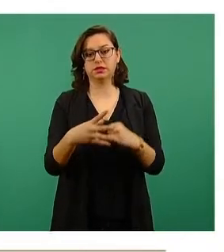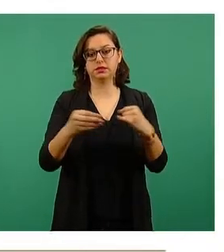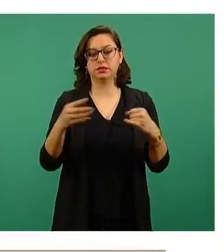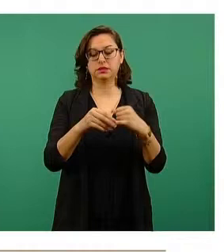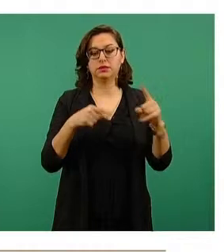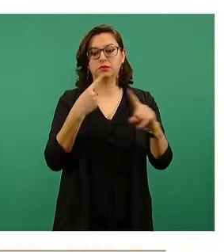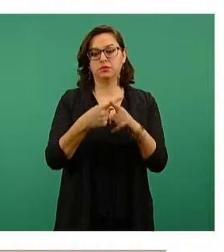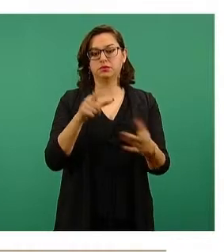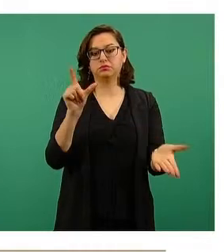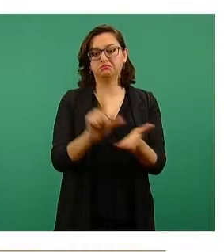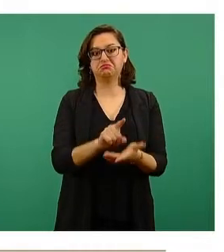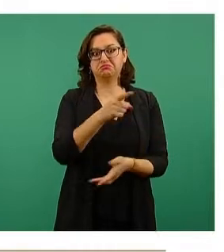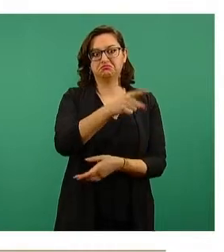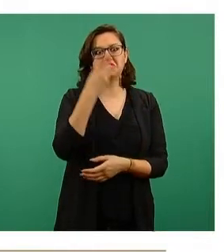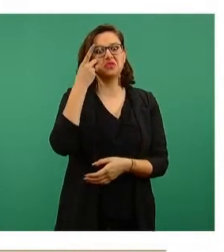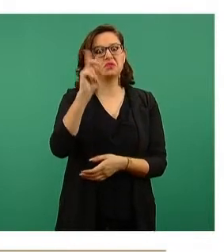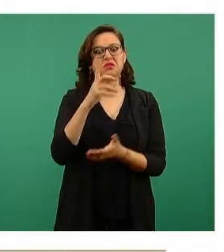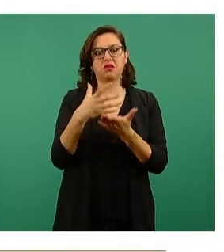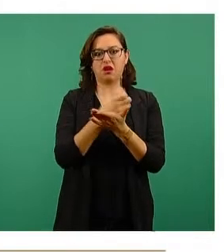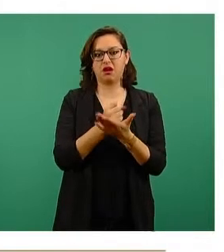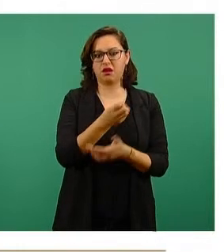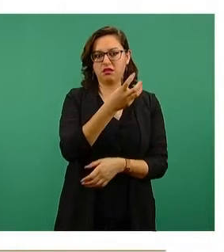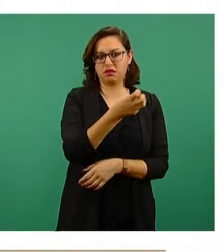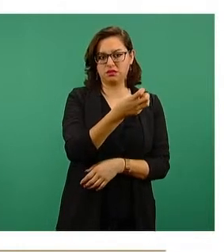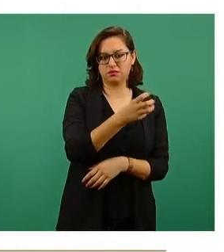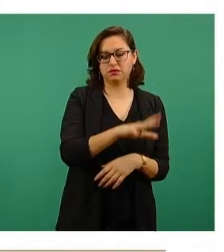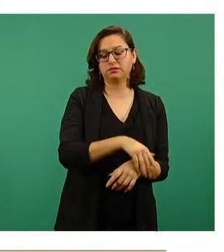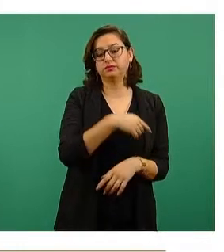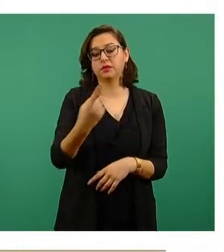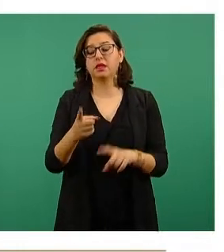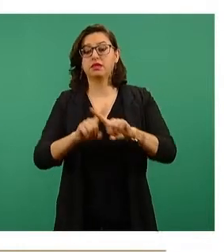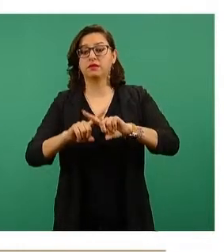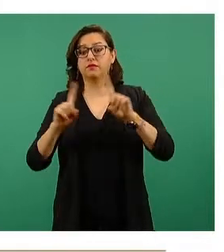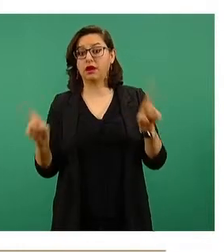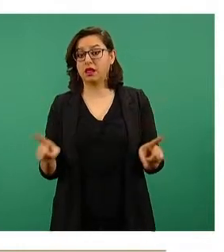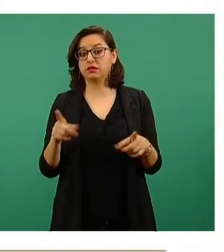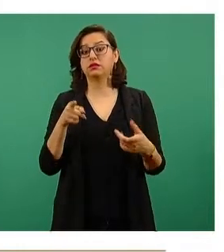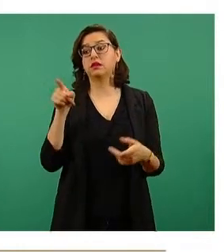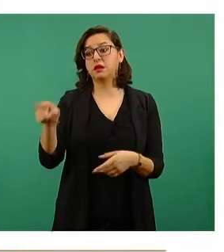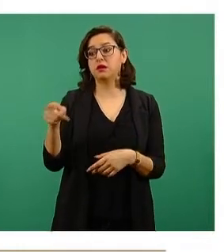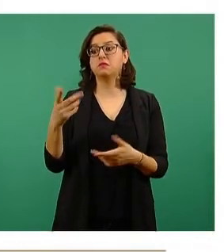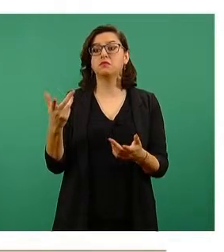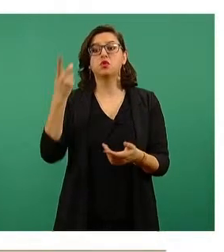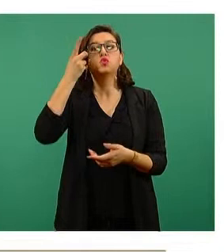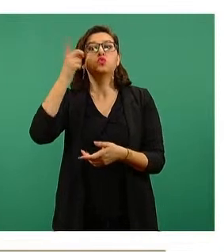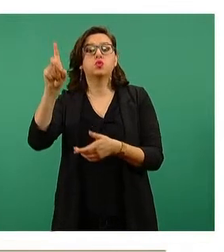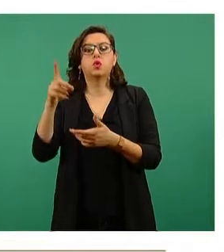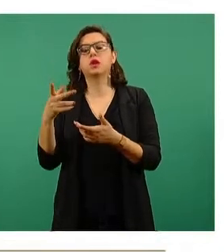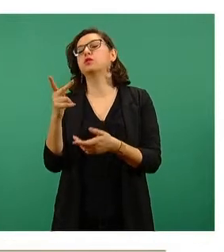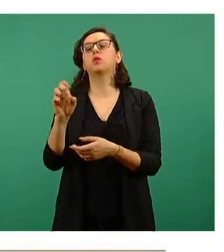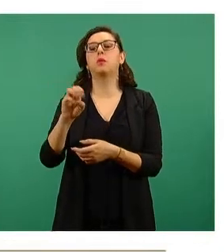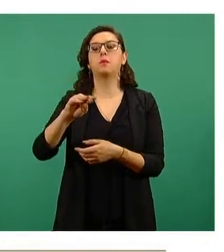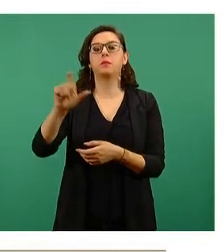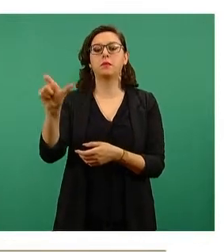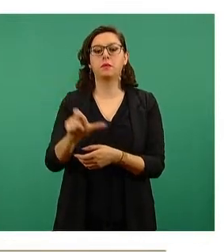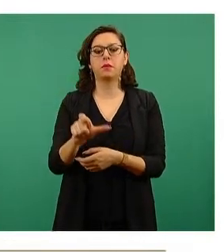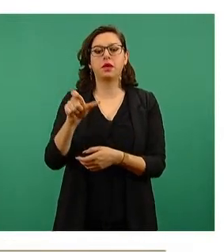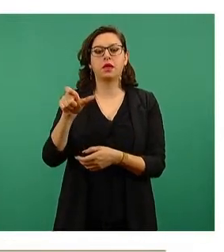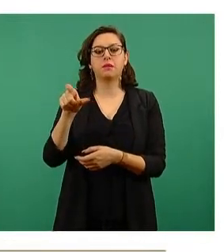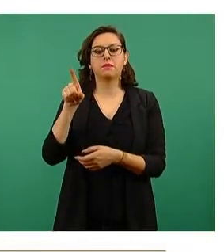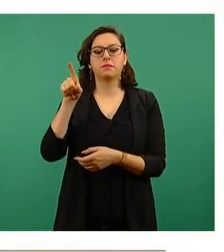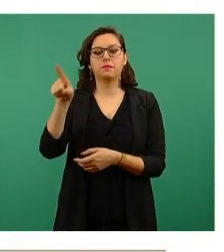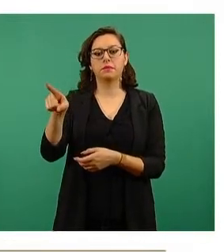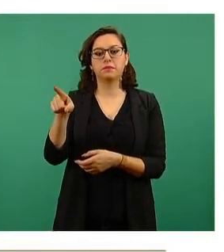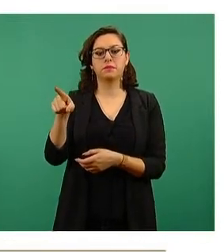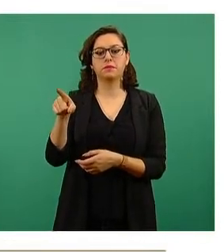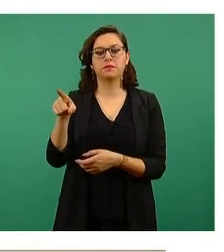litro. El indicador de ganancia más bajo, con 29 centavos, se registró en la franquicia Pemex, en el municipio de La